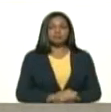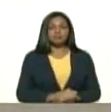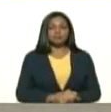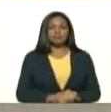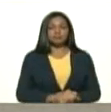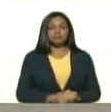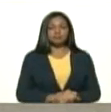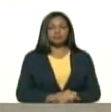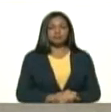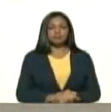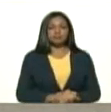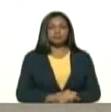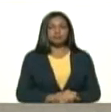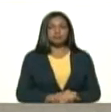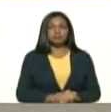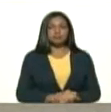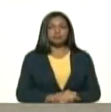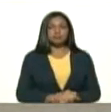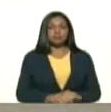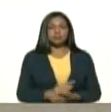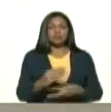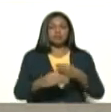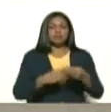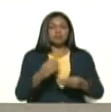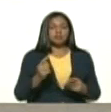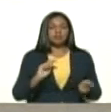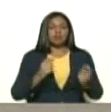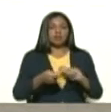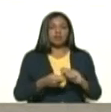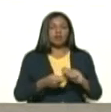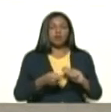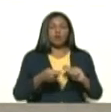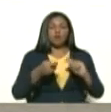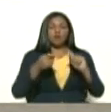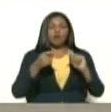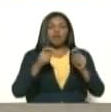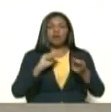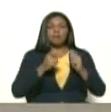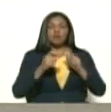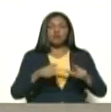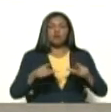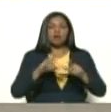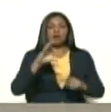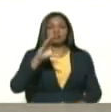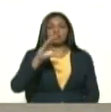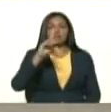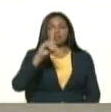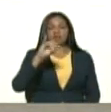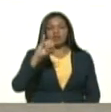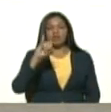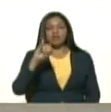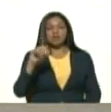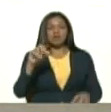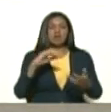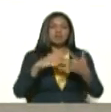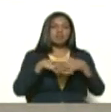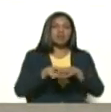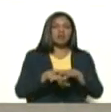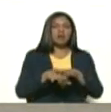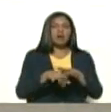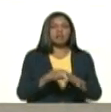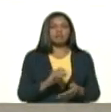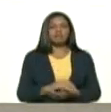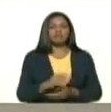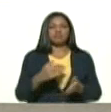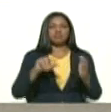se le está gestionando el traslado, ya debe estar siendo trasladado al CDI, Centro de Diagnóstico Integral,